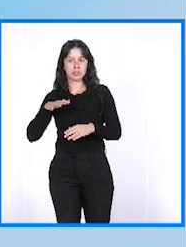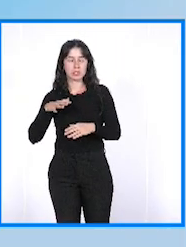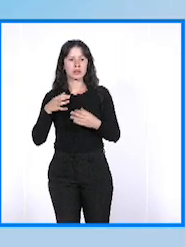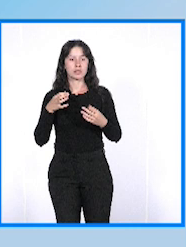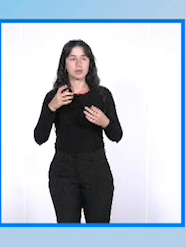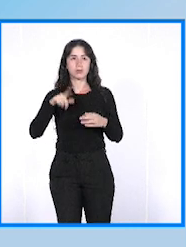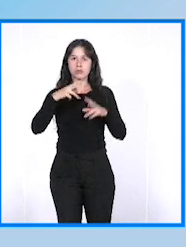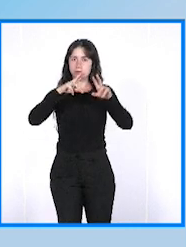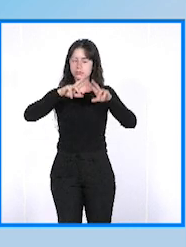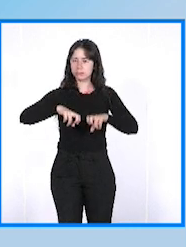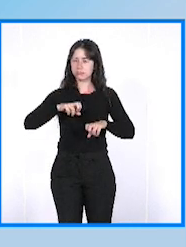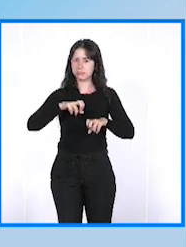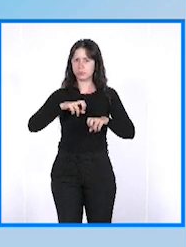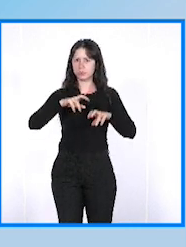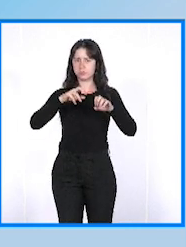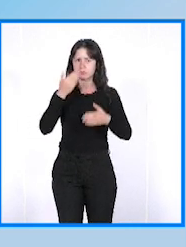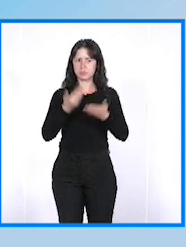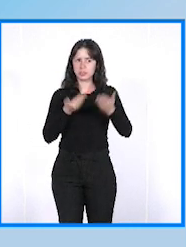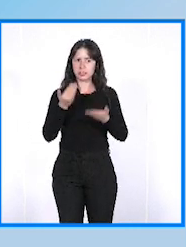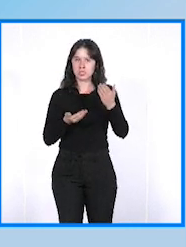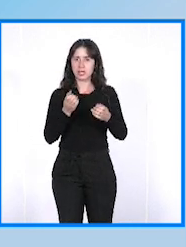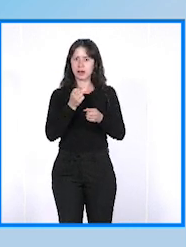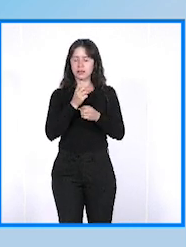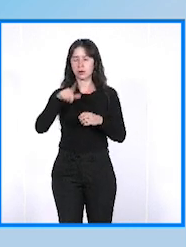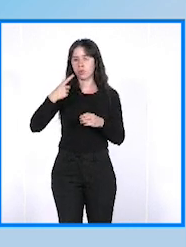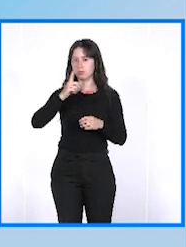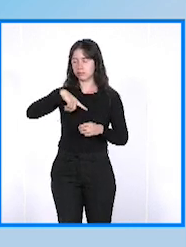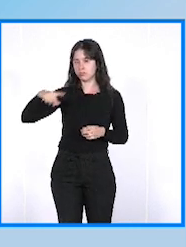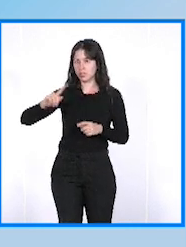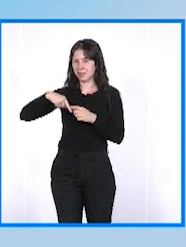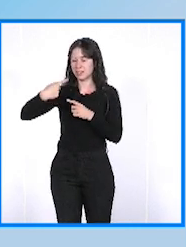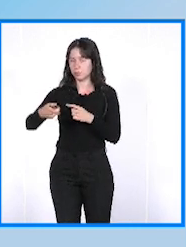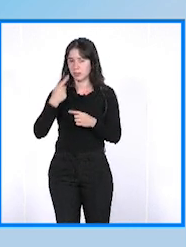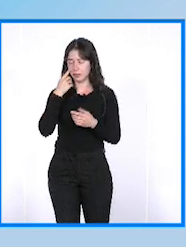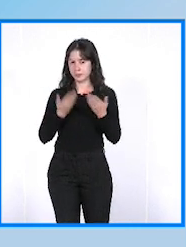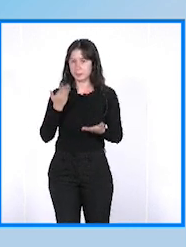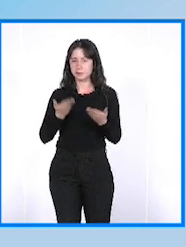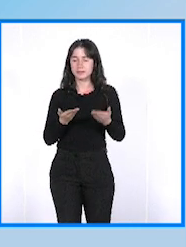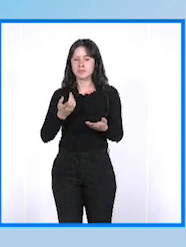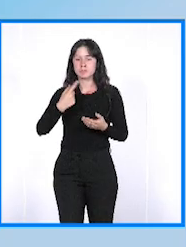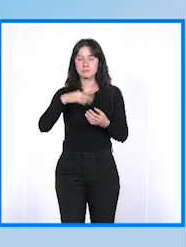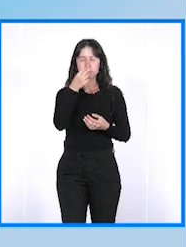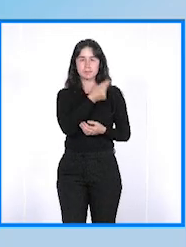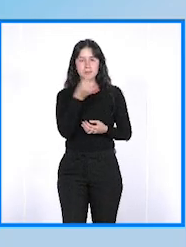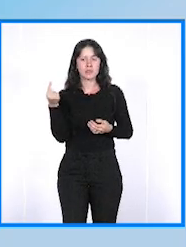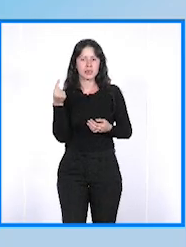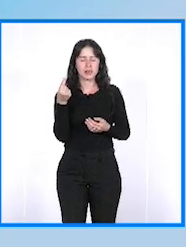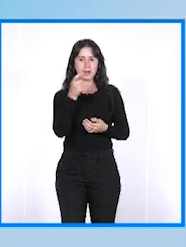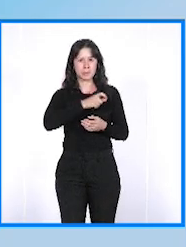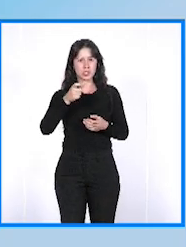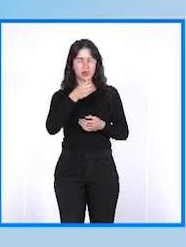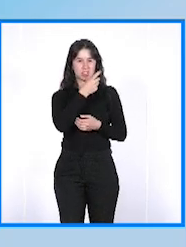esta vivienda en la comunidad y 18 meses después y esos resultados los hemos Comparado con un grupo de unas 100 personas que ha